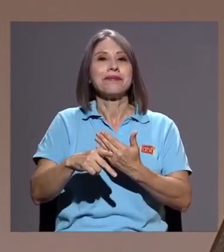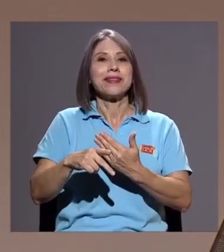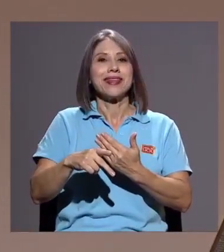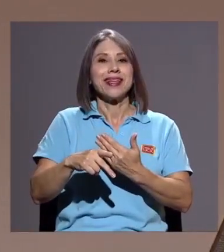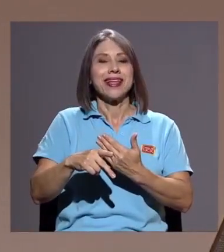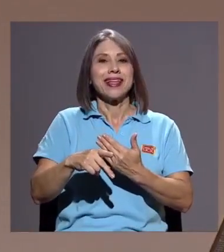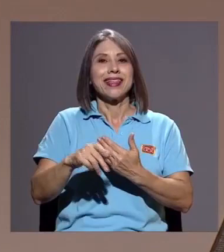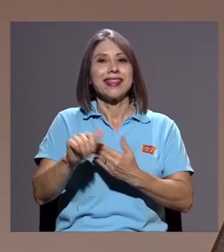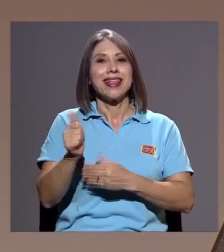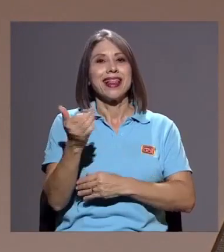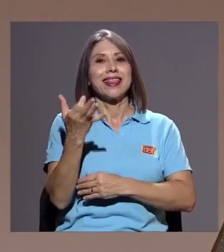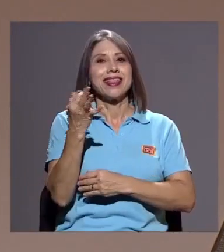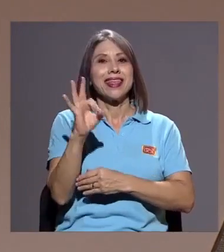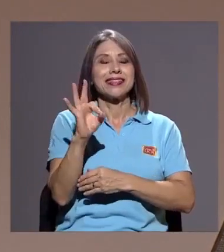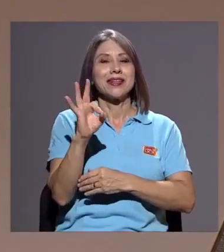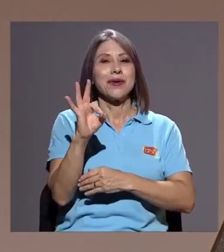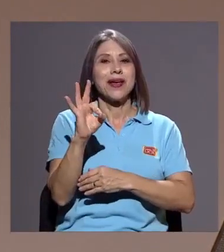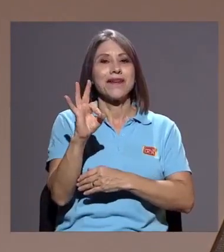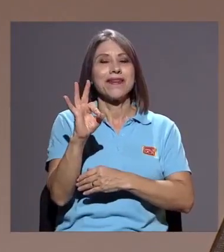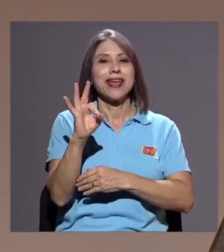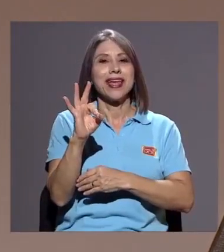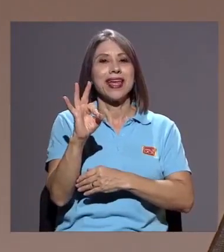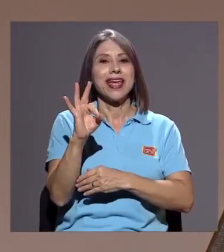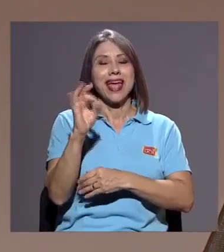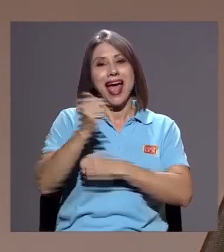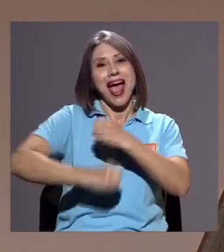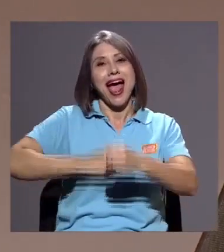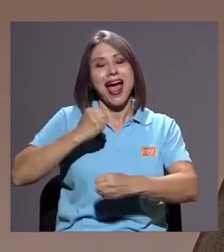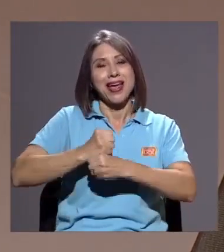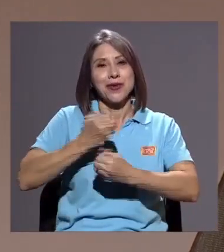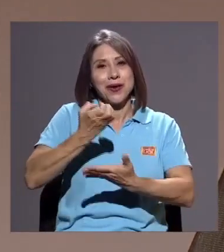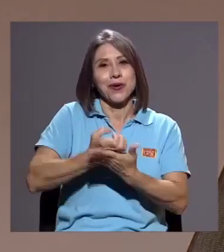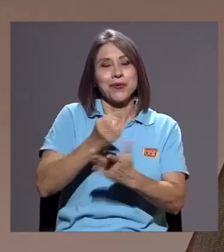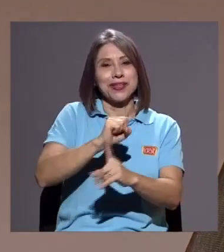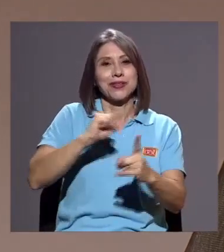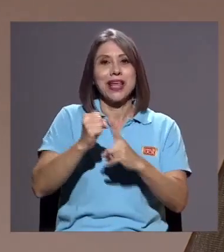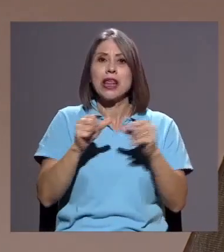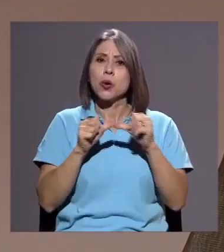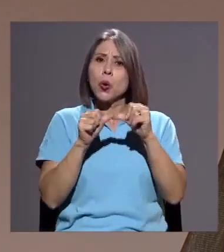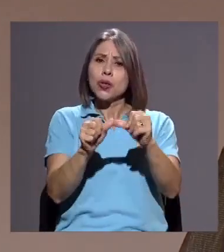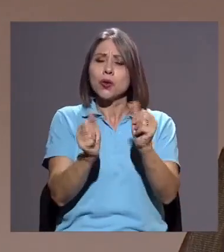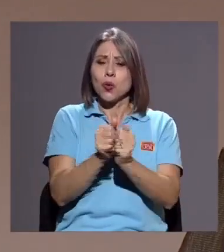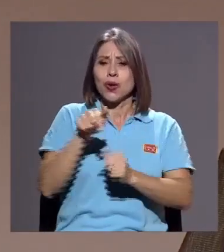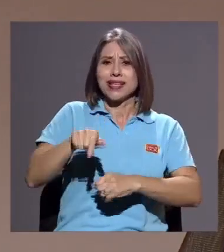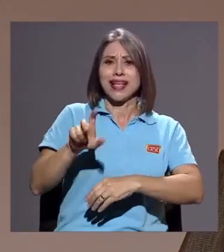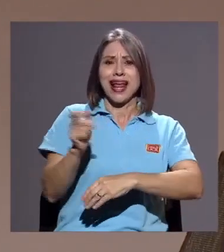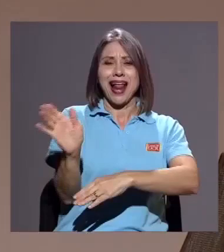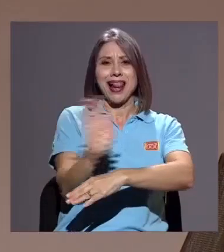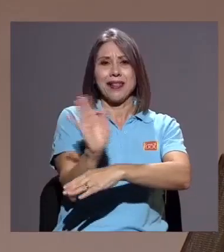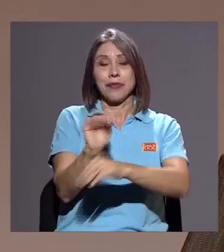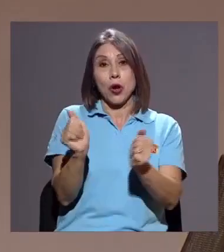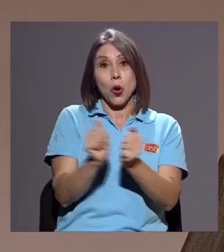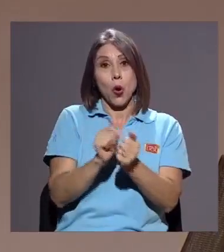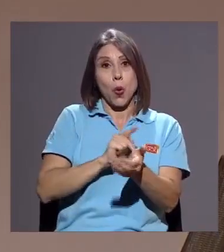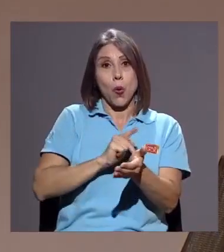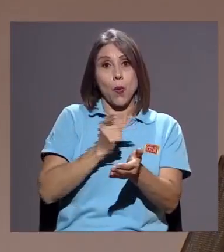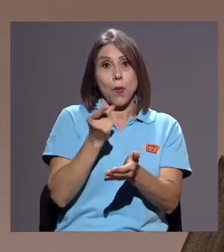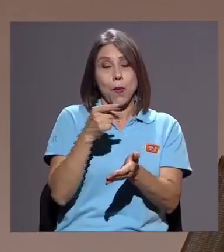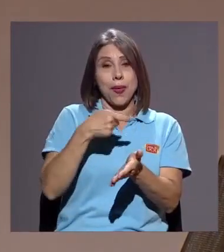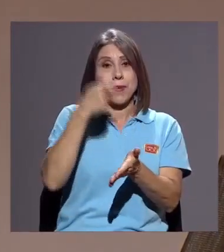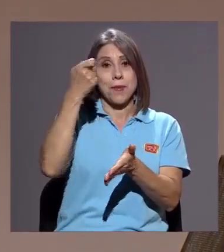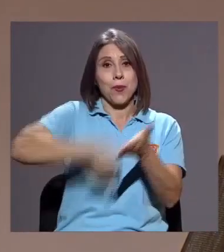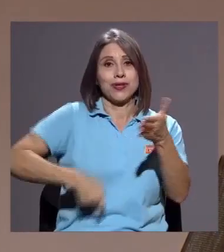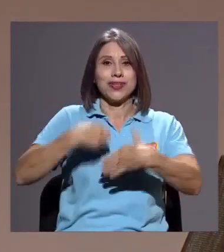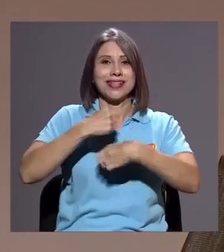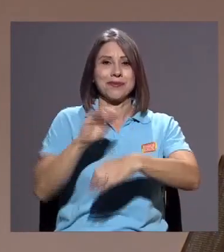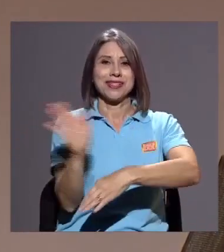del 19 año de Economía y Sociedad y quédense con este canal donde con esos impuestos hacemos la